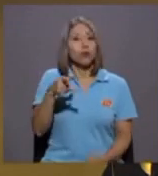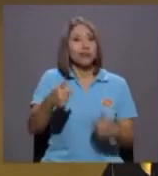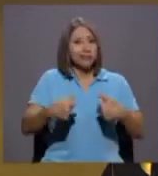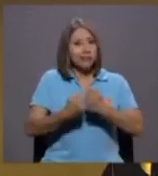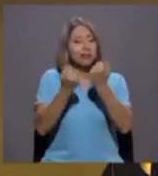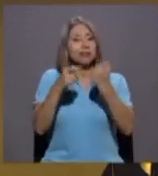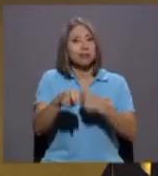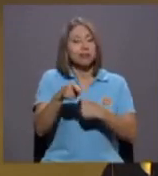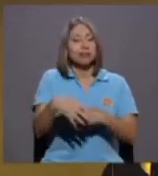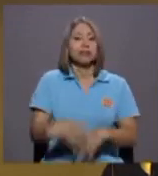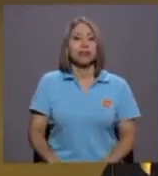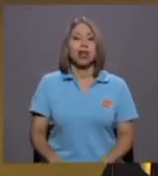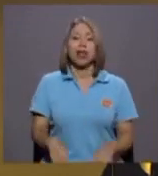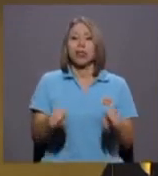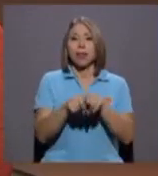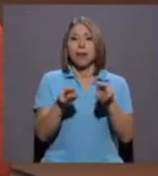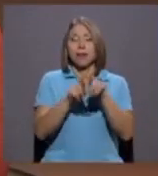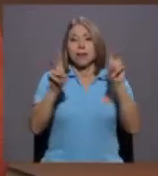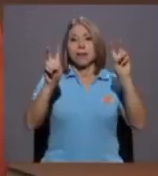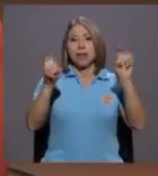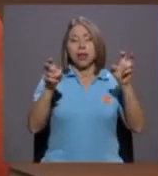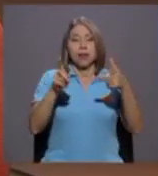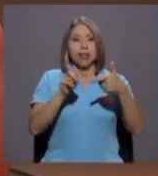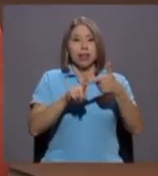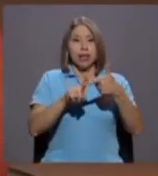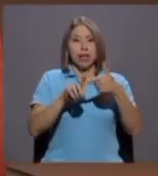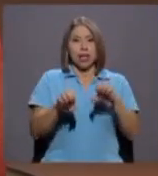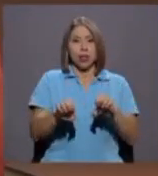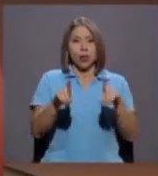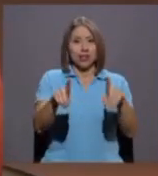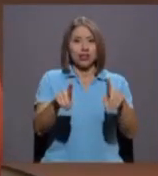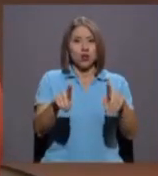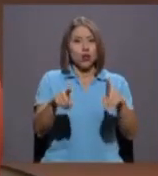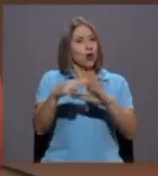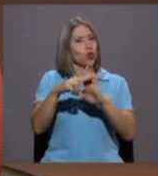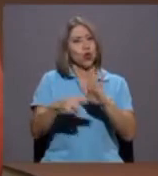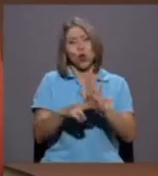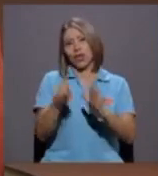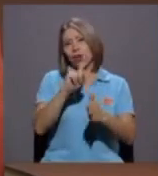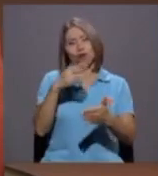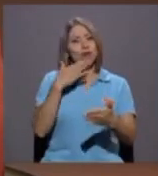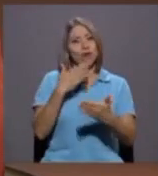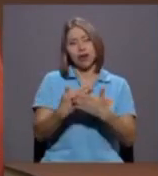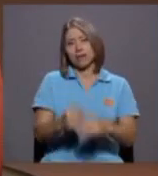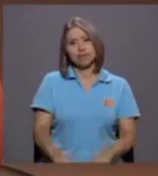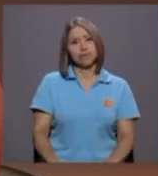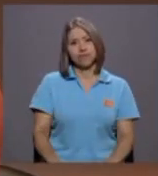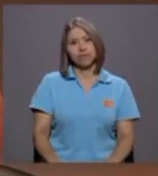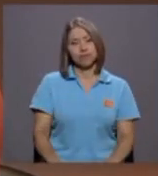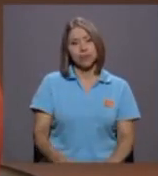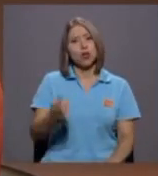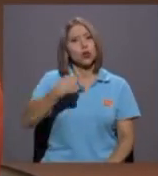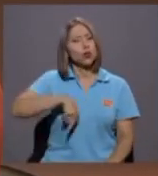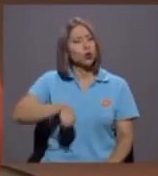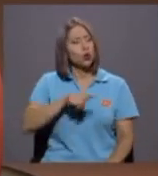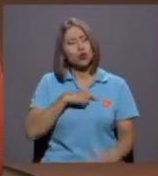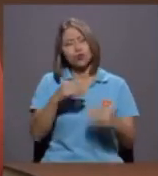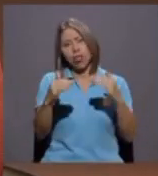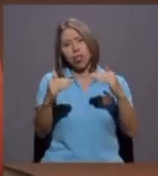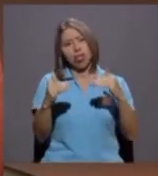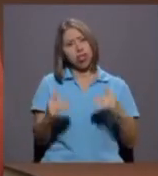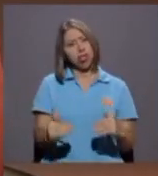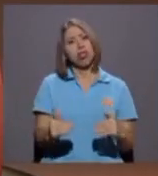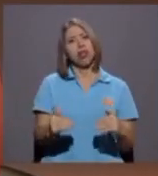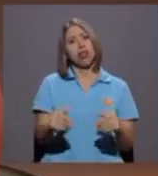el tema de educación, ahí la nota no fue buena, digamos, salimos muy por debajo, salimos en el